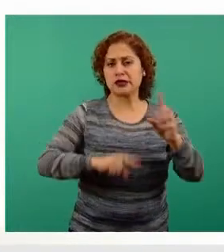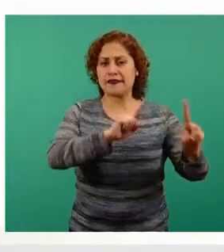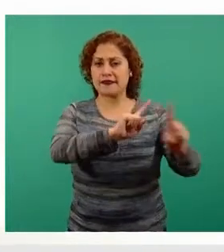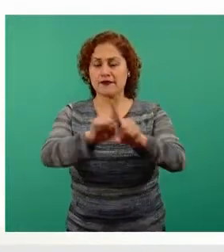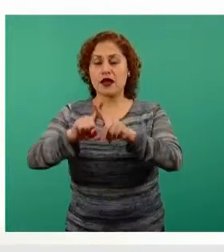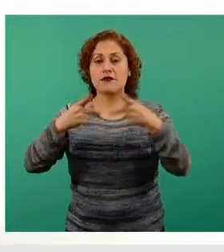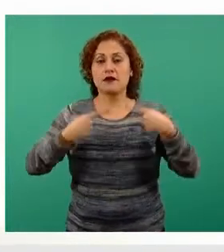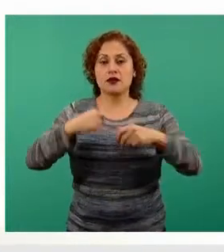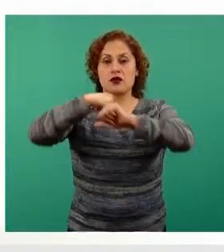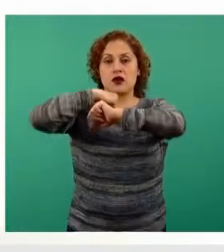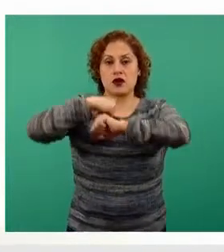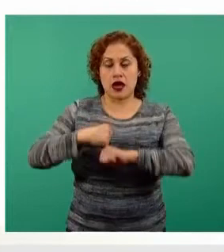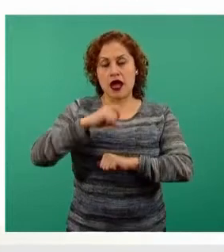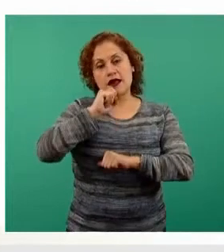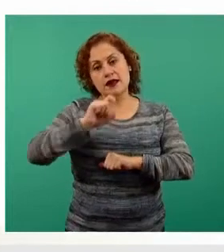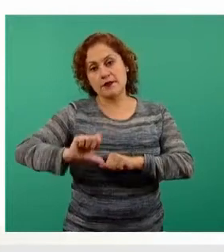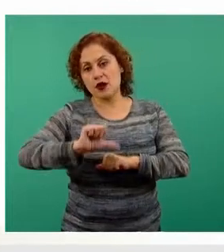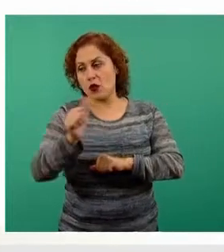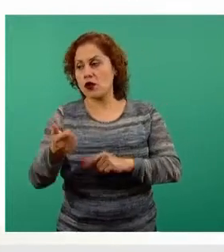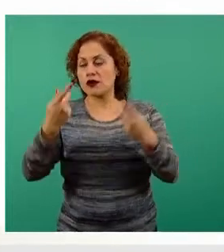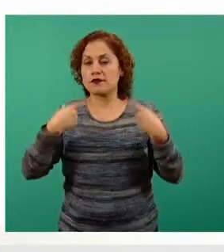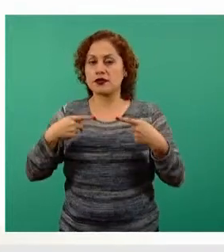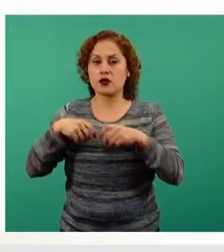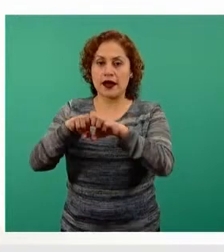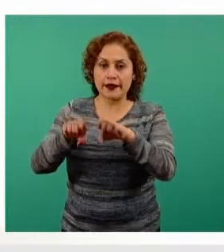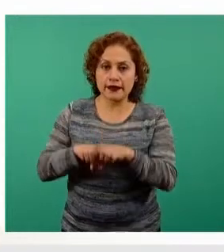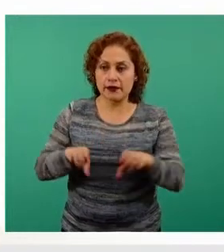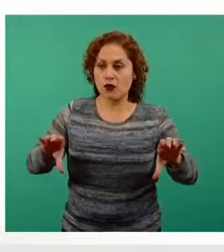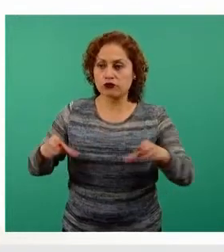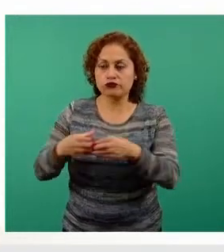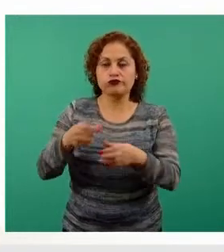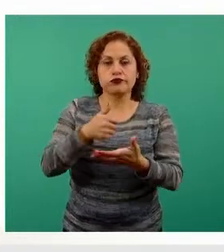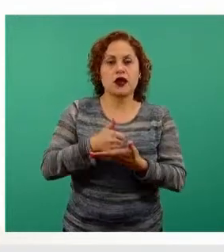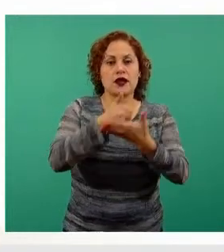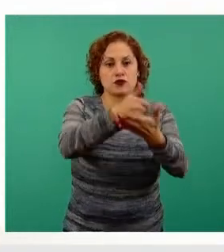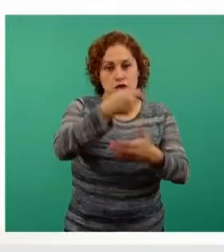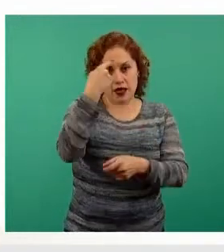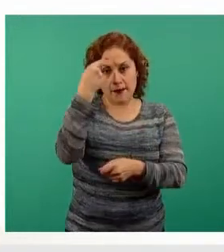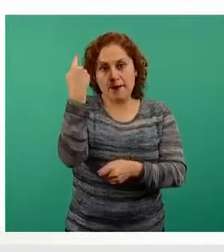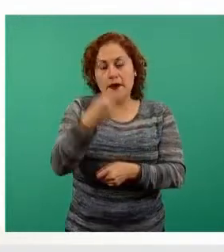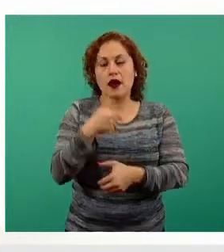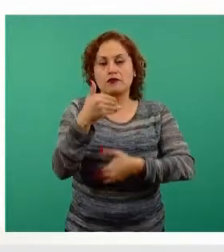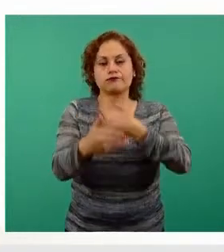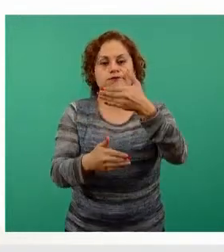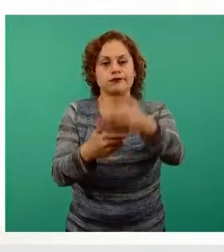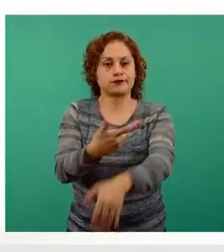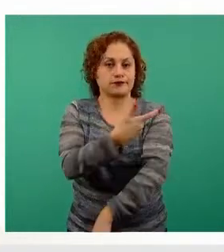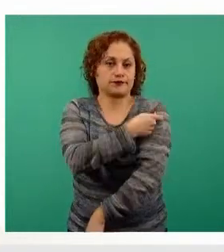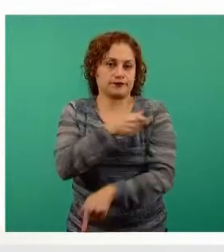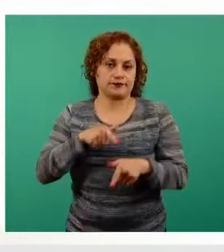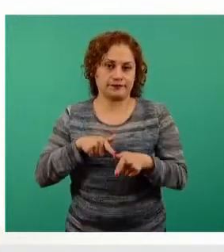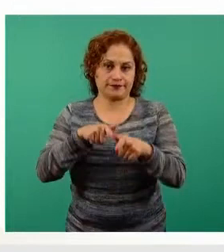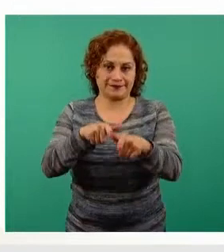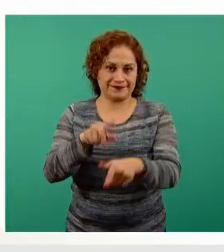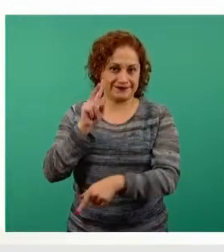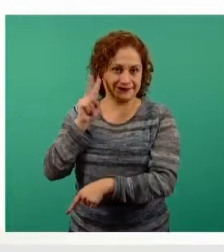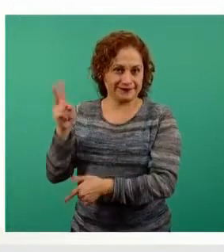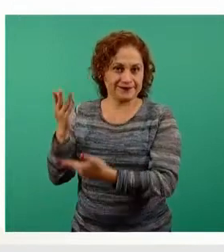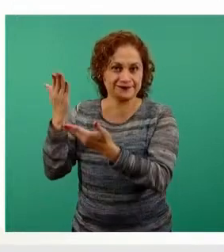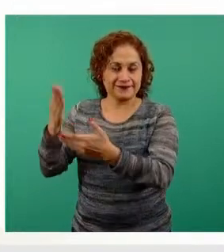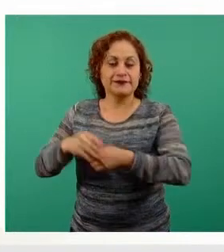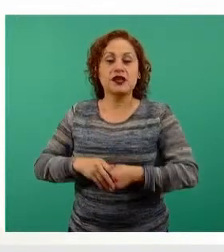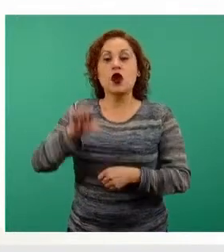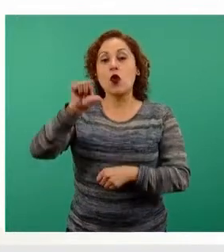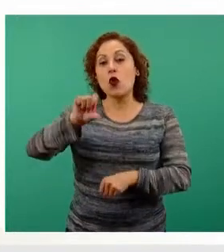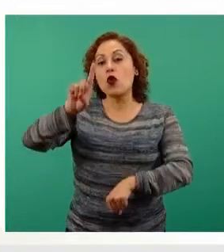y permiten que día a día la estrategia pueda continuar. Como pueden ver en su pantalla, el día de hoy se han reportado